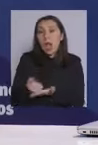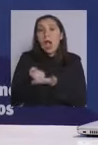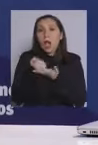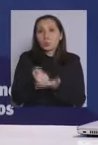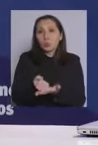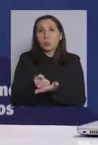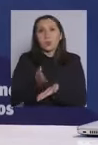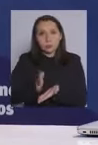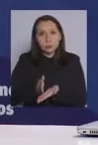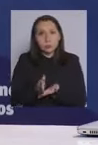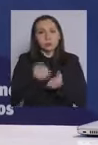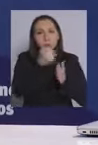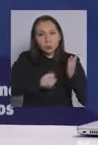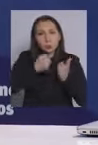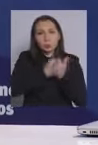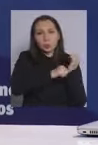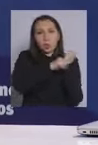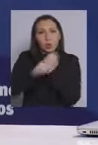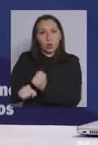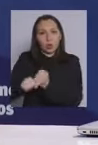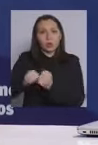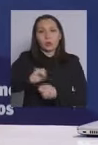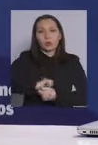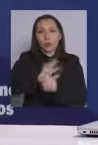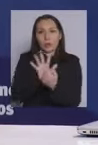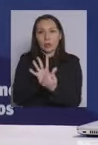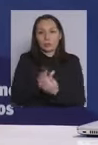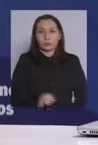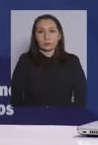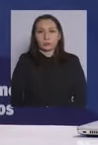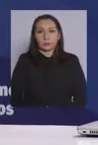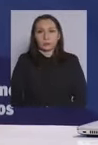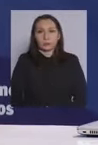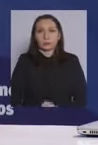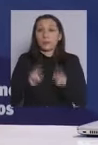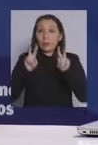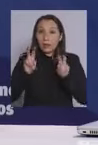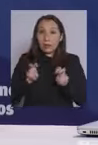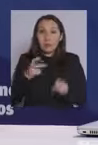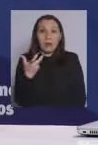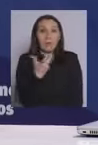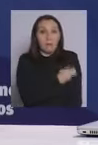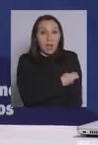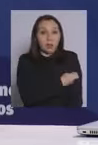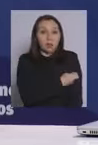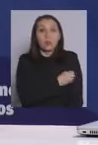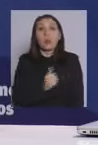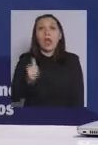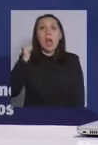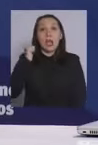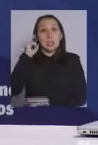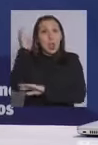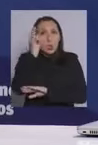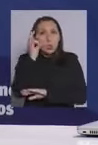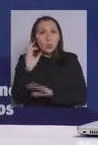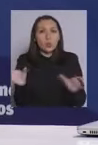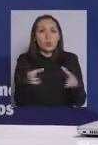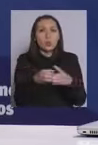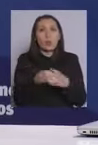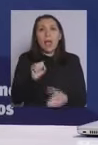ayuda a seguir luchando en contra de este coronavirus. Con respecto a vacunas, ayer nos reunimos con el